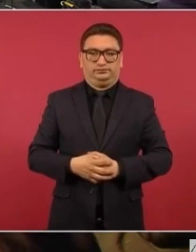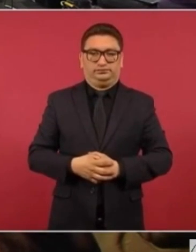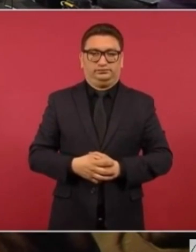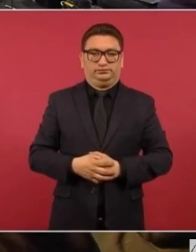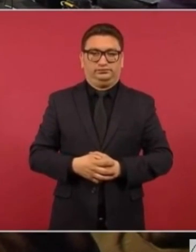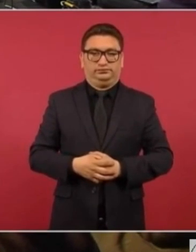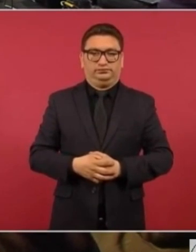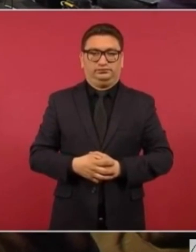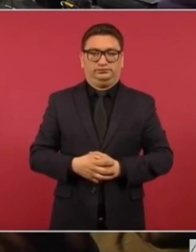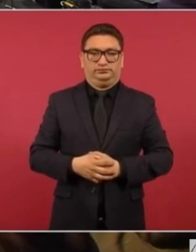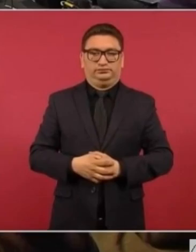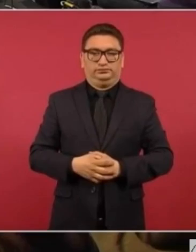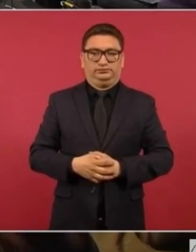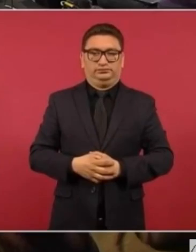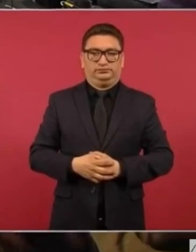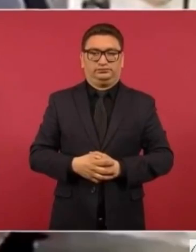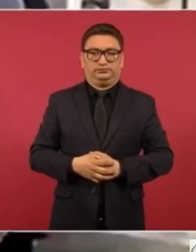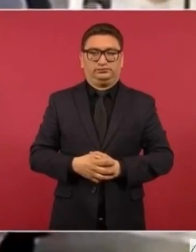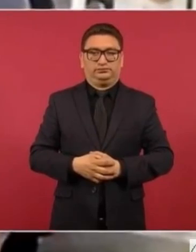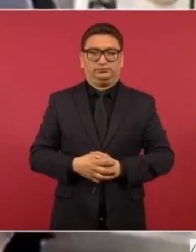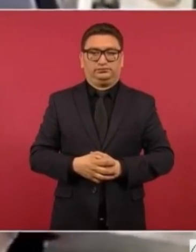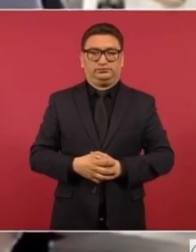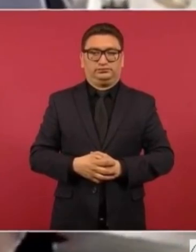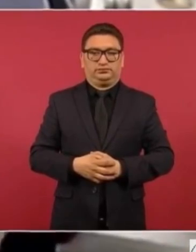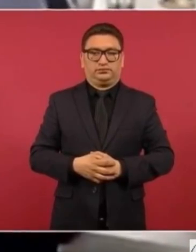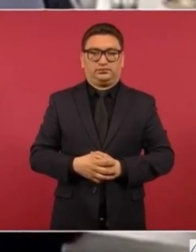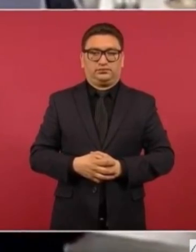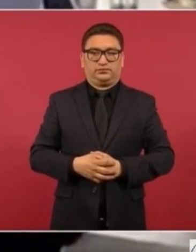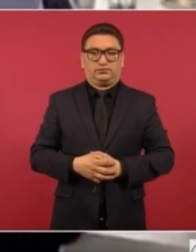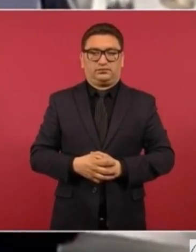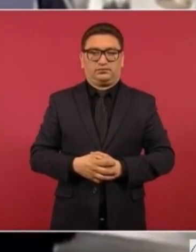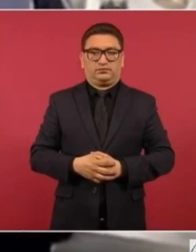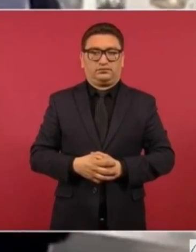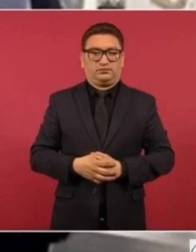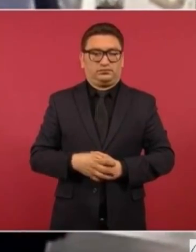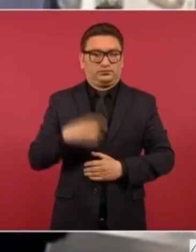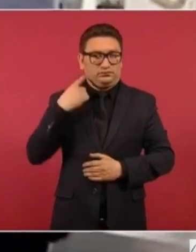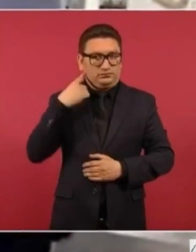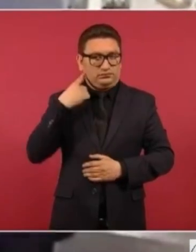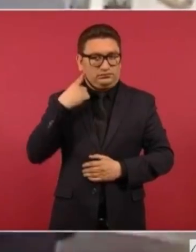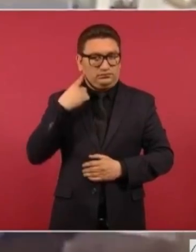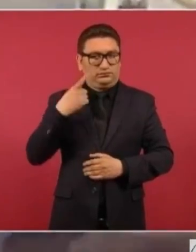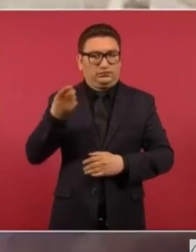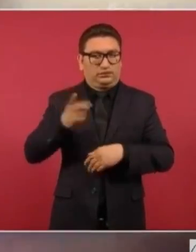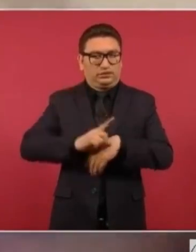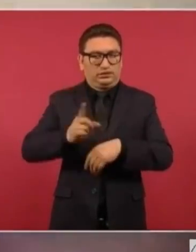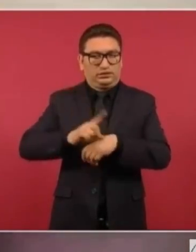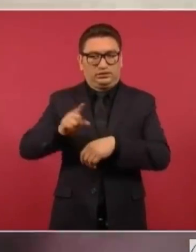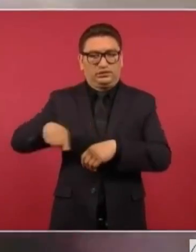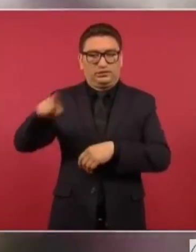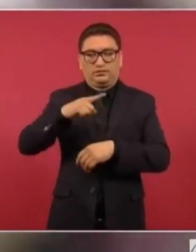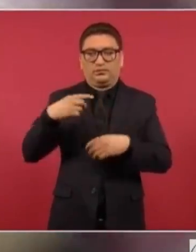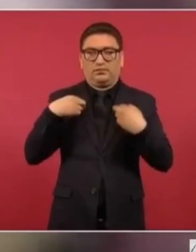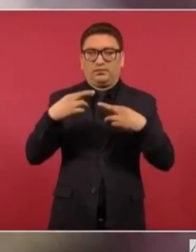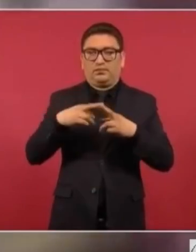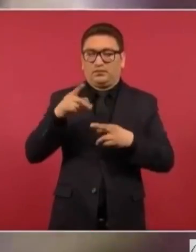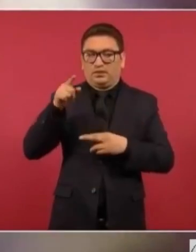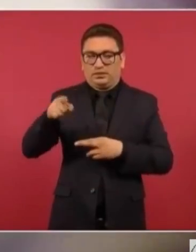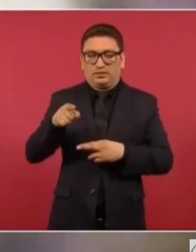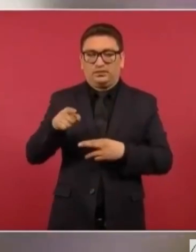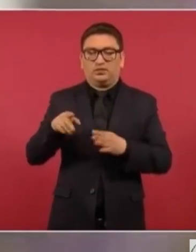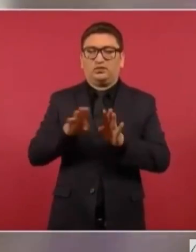¿Cómo se resuelve esto? Pues aplicando la ley, descontando los días a los maestros que están aquí, dejando sin